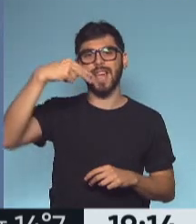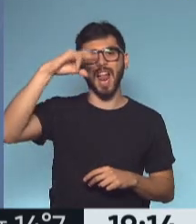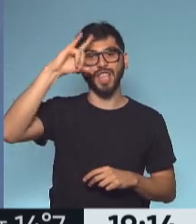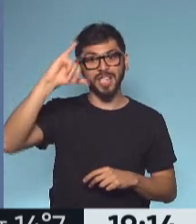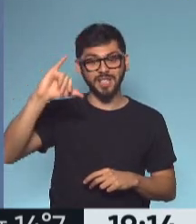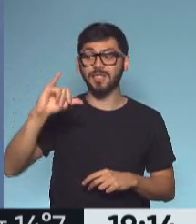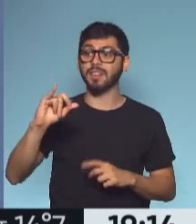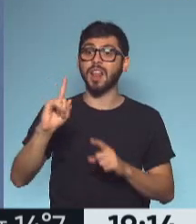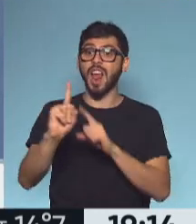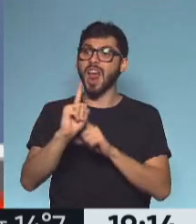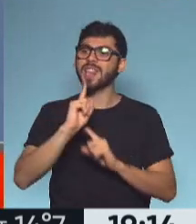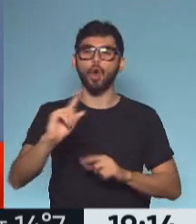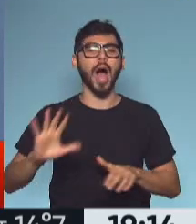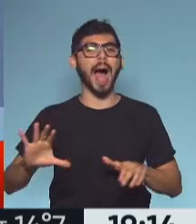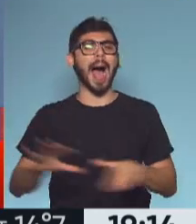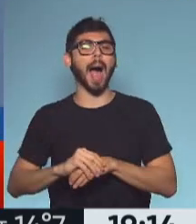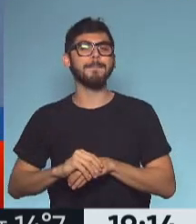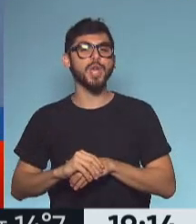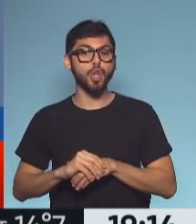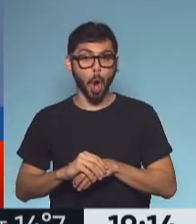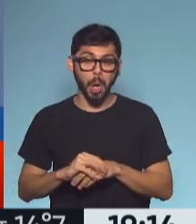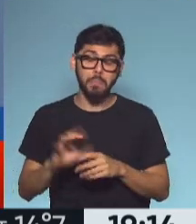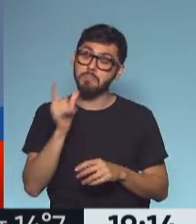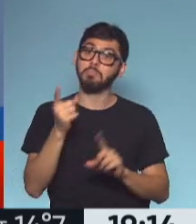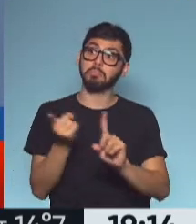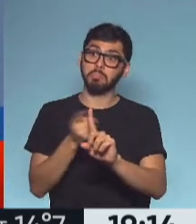directamente definió como amigo. Hay ahí un vínculo muy estrecho.